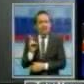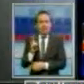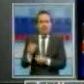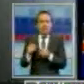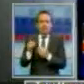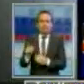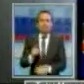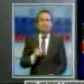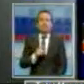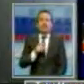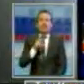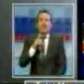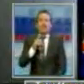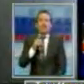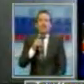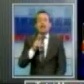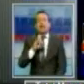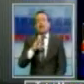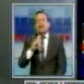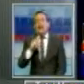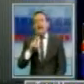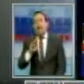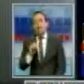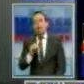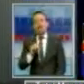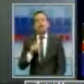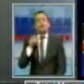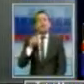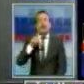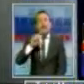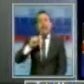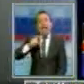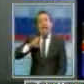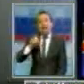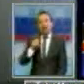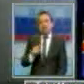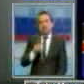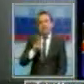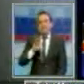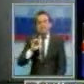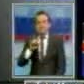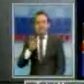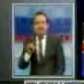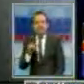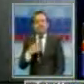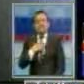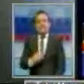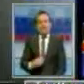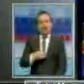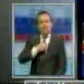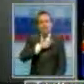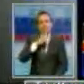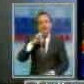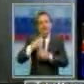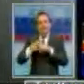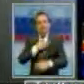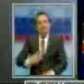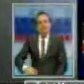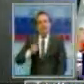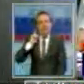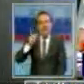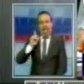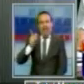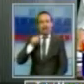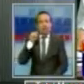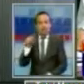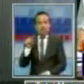que Ricardo Lagos Weber, que Carolina Toá, están hoy día en una buena posición desde el punto de vista de las proyecciones presidenciales. El mismo